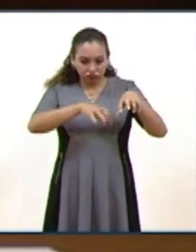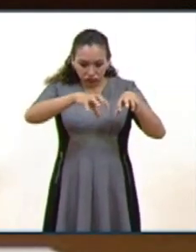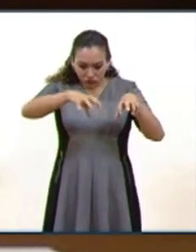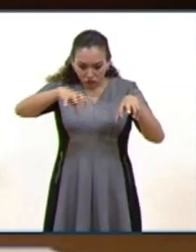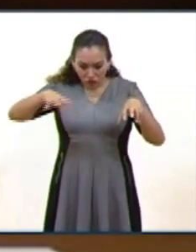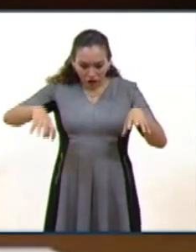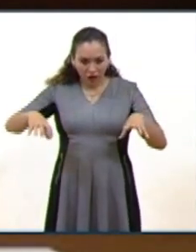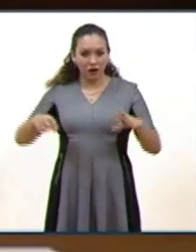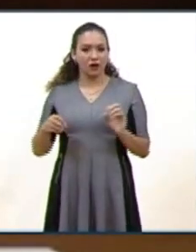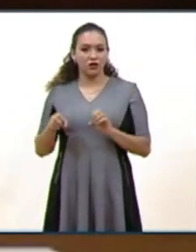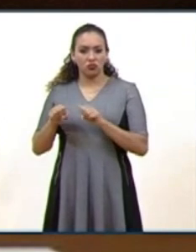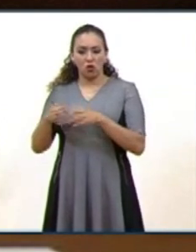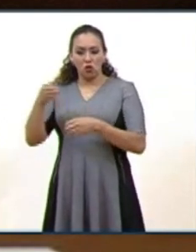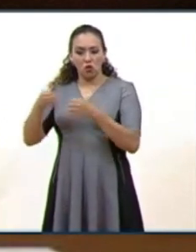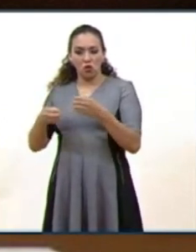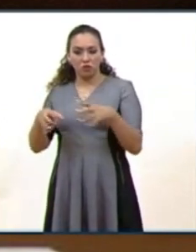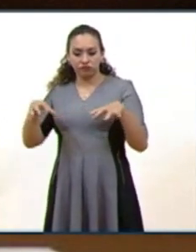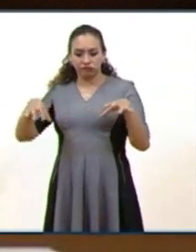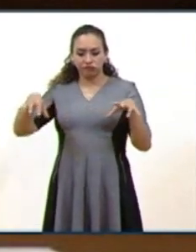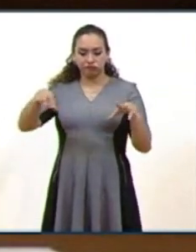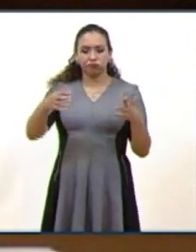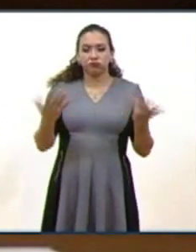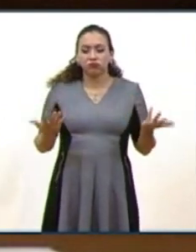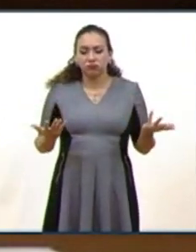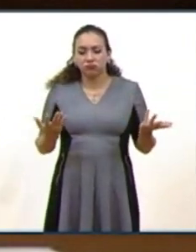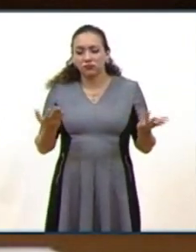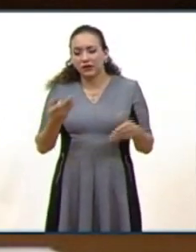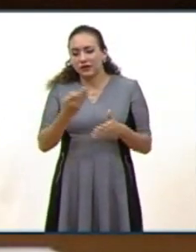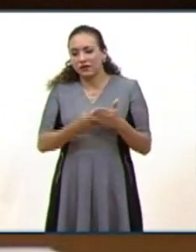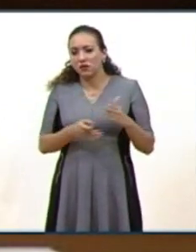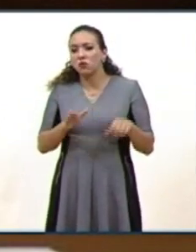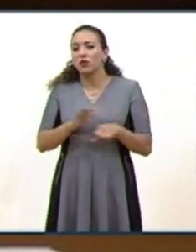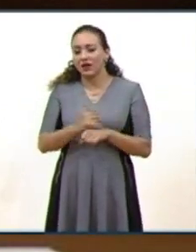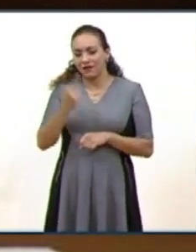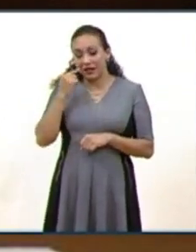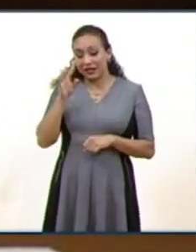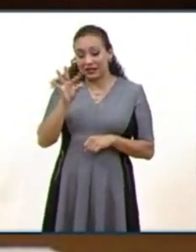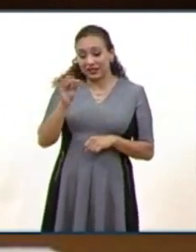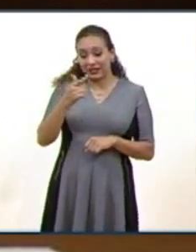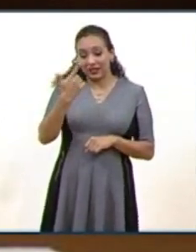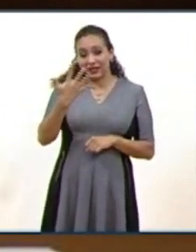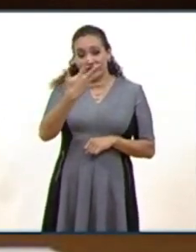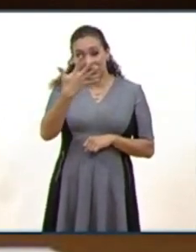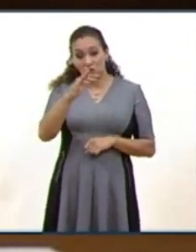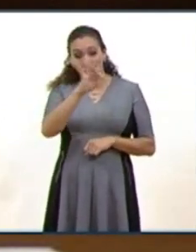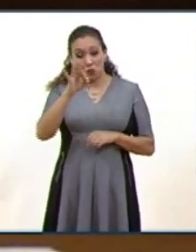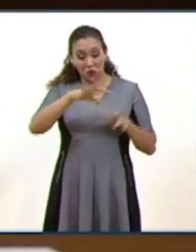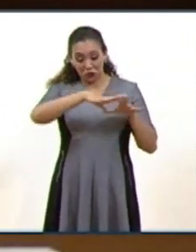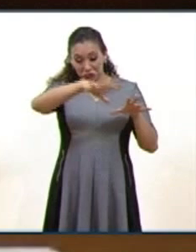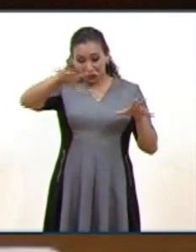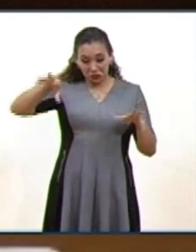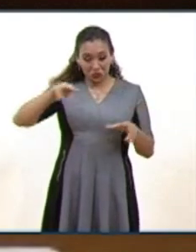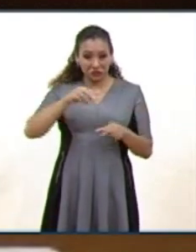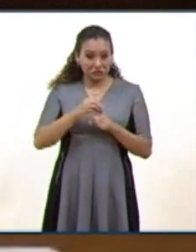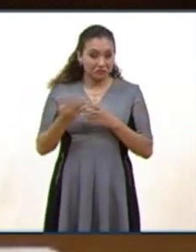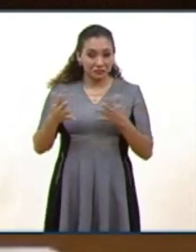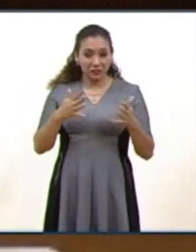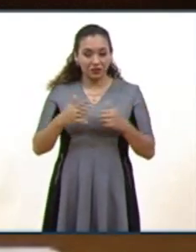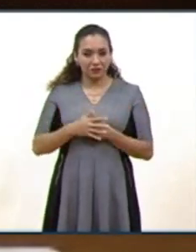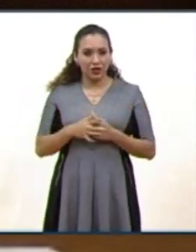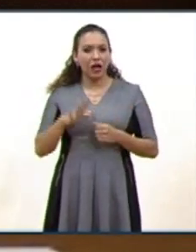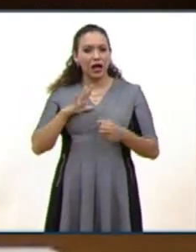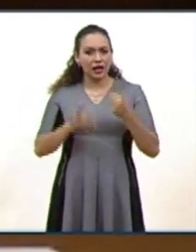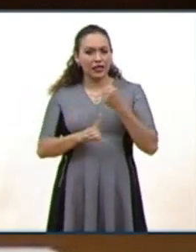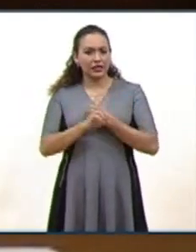los tribunales. ¿Por qué? Más o menos 75%, por decir un número cerrado, se resuelve